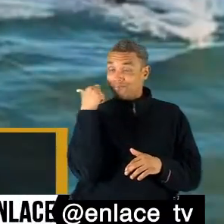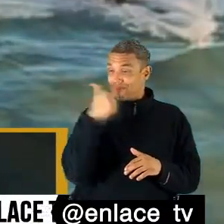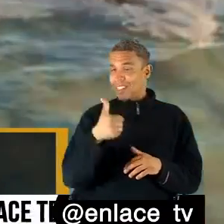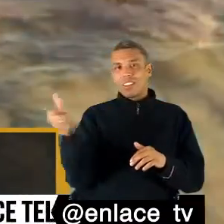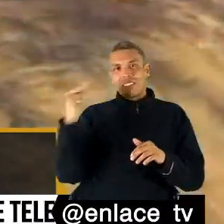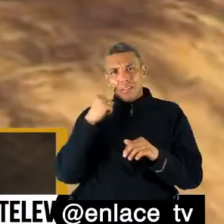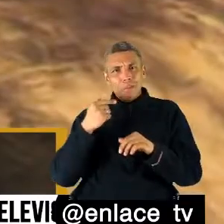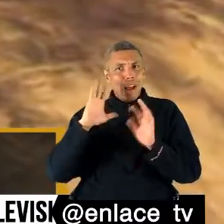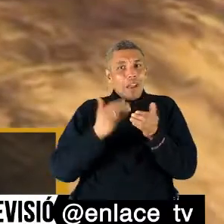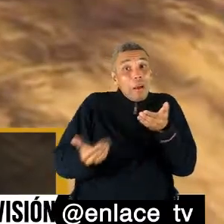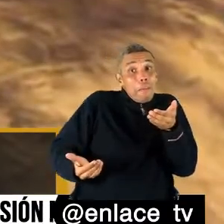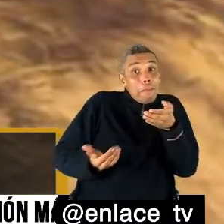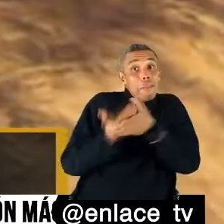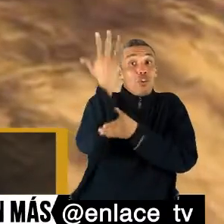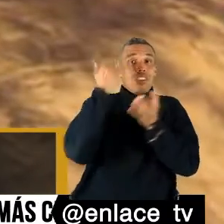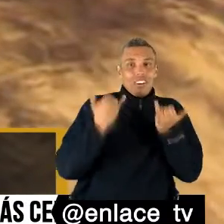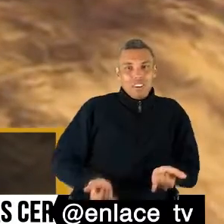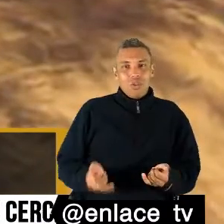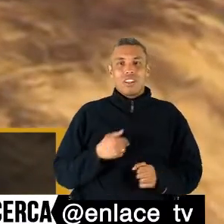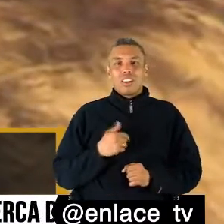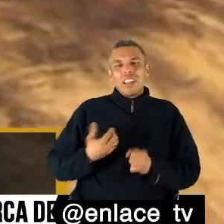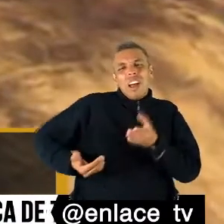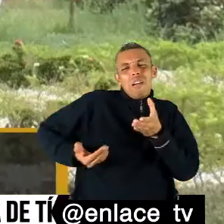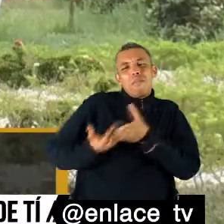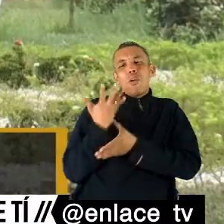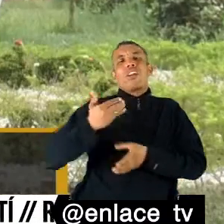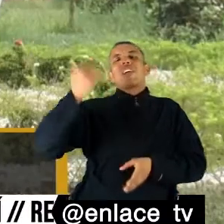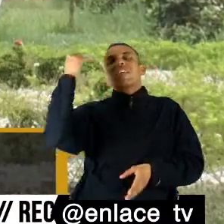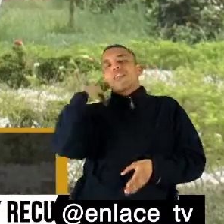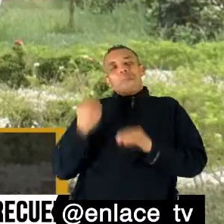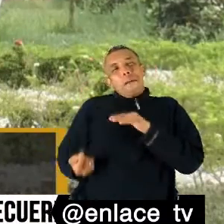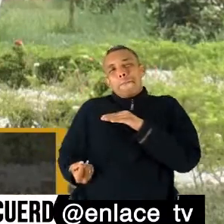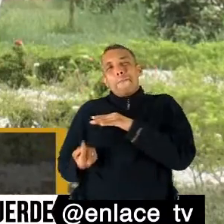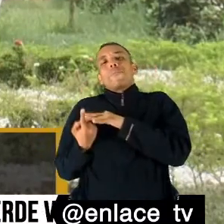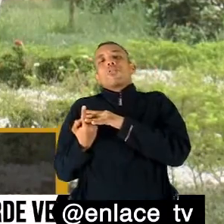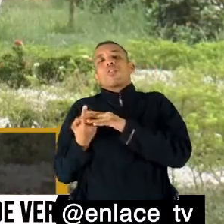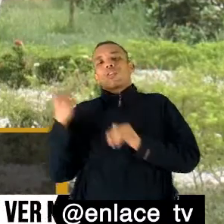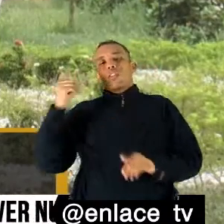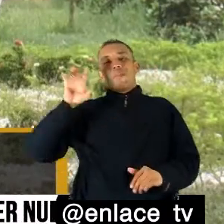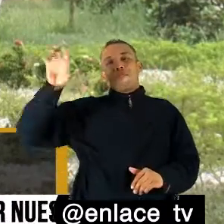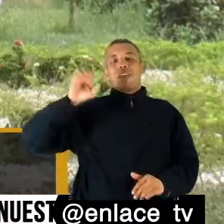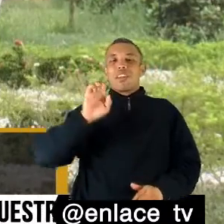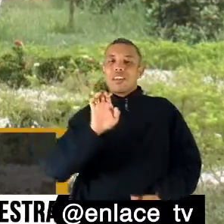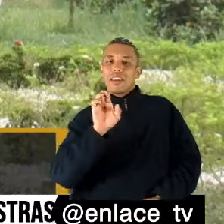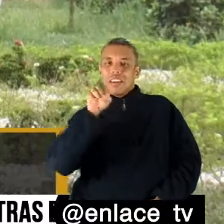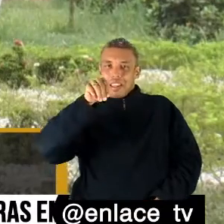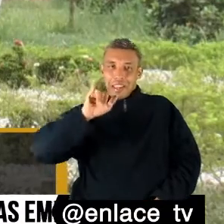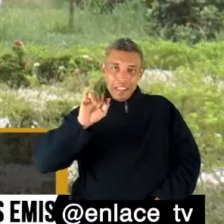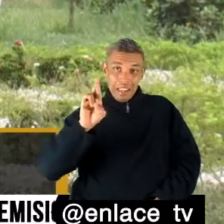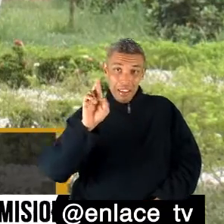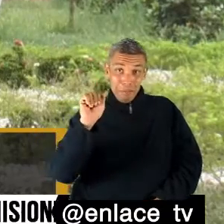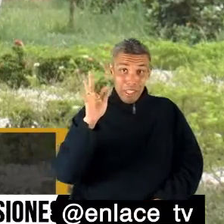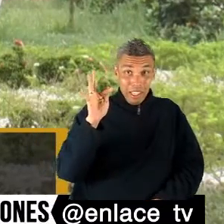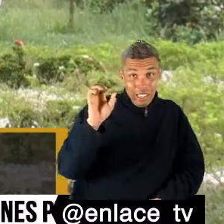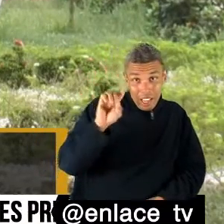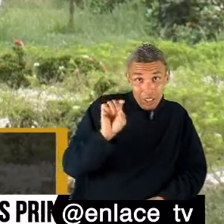gama. La técnica fue creada en Emiratos Árabes. Una de las razones principales es porque en Colombia está la empresa que produce